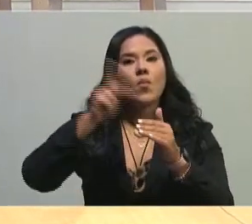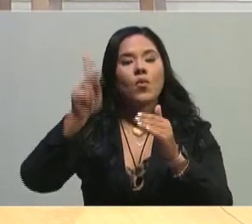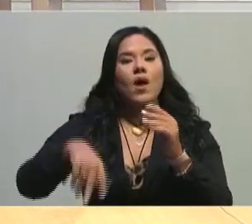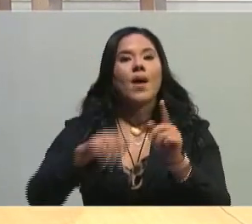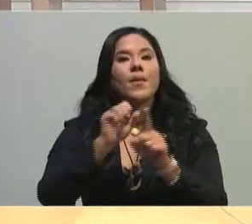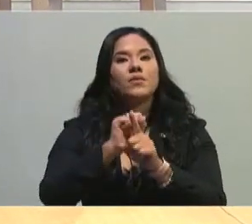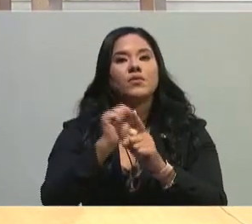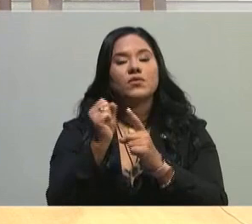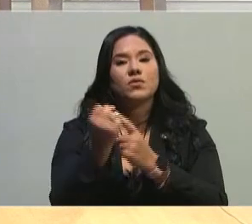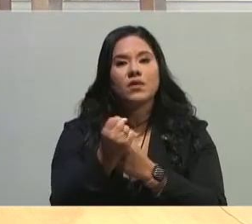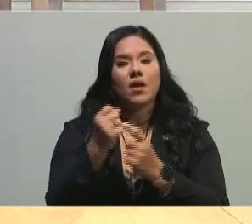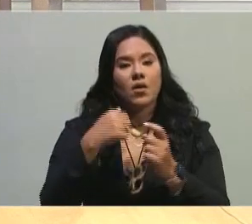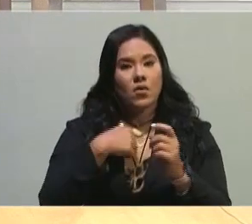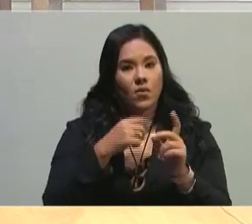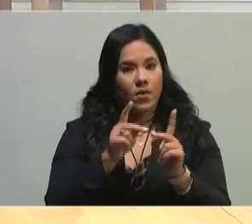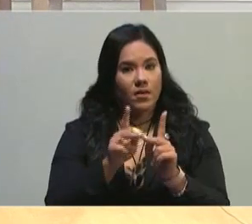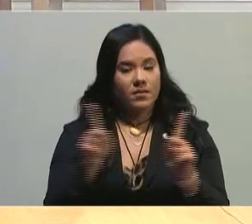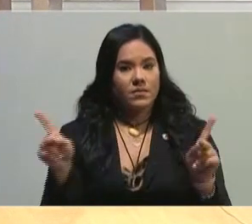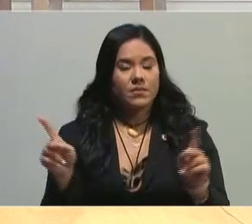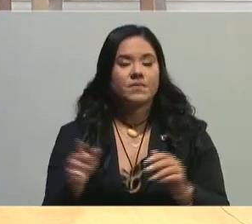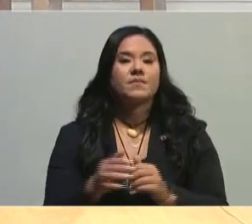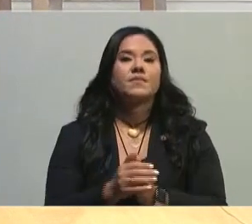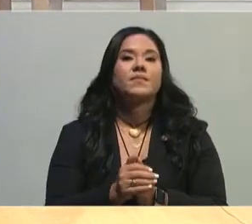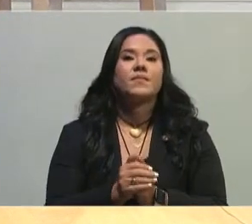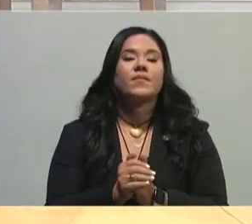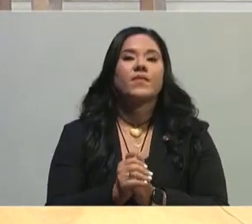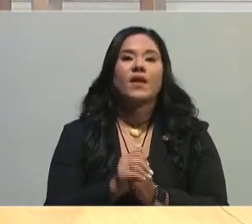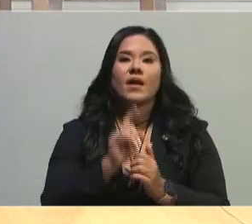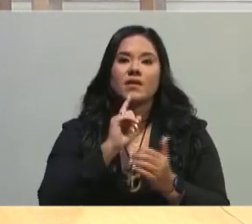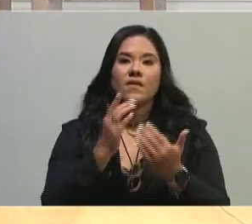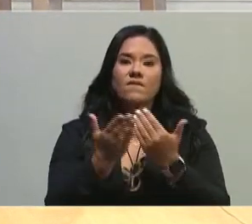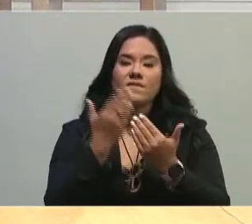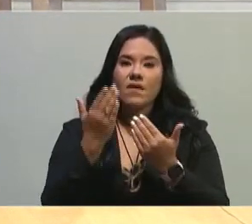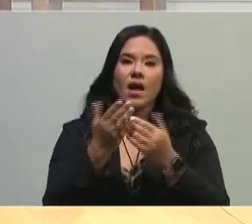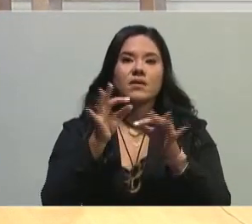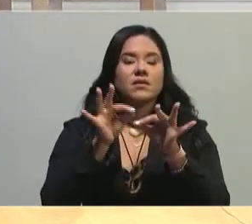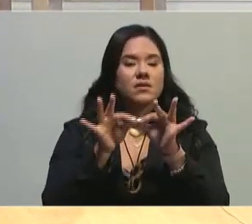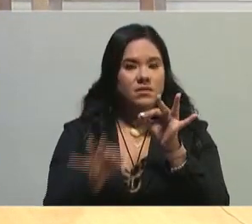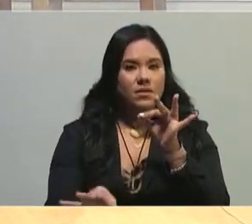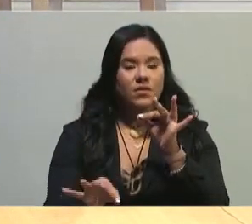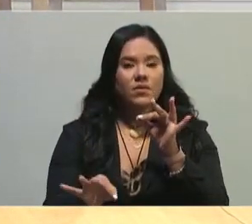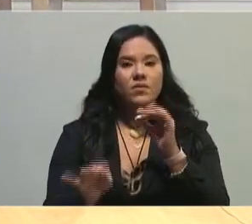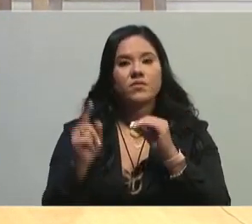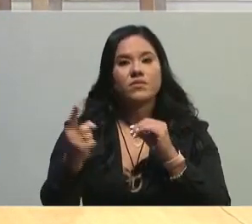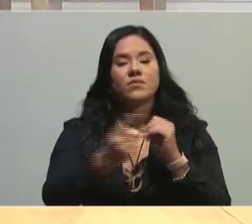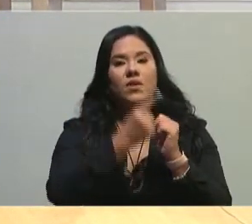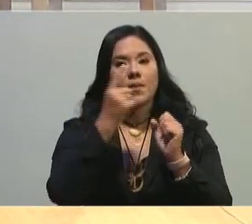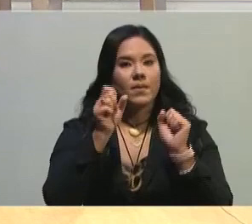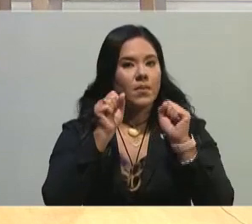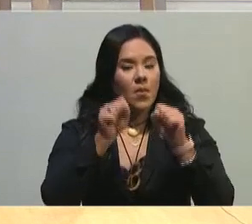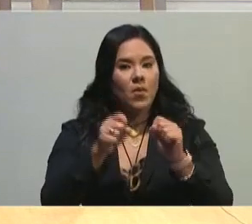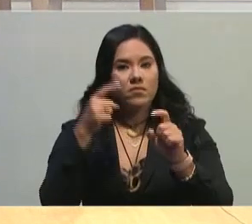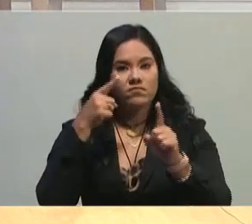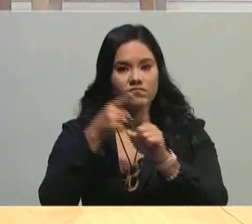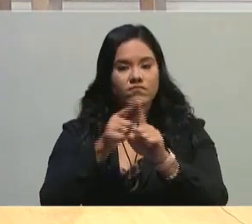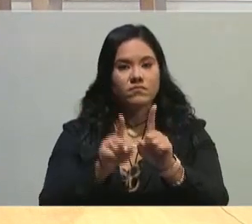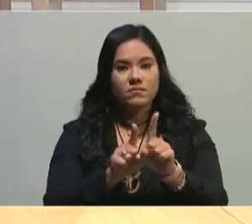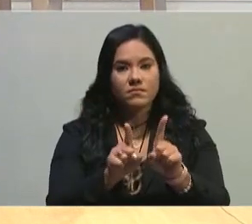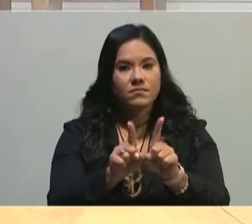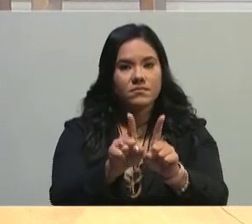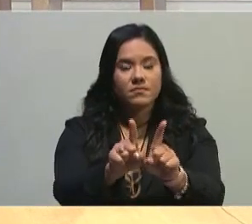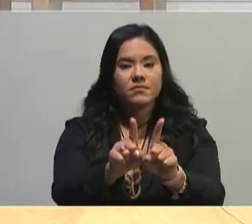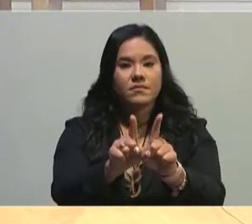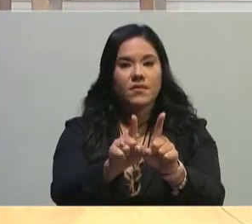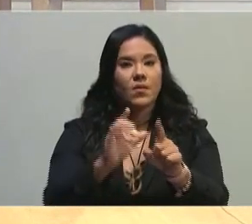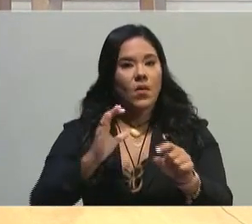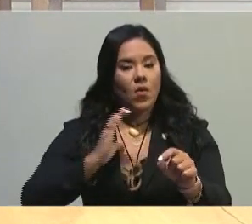nosotros pues desarrollamos eso es fácil sencillo solamente con una cartita dirigida directamente a